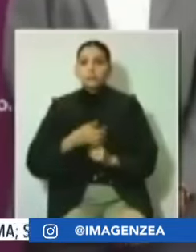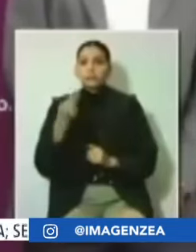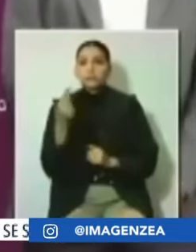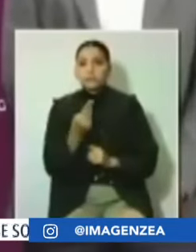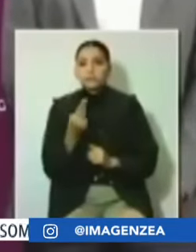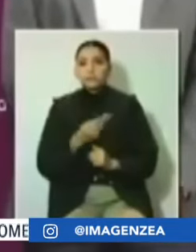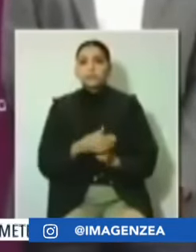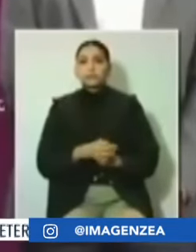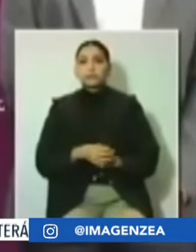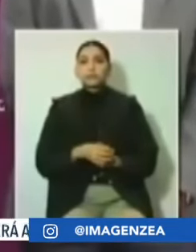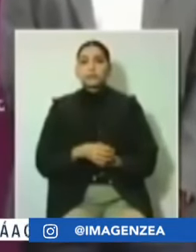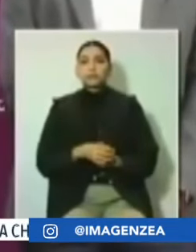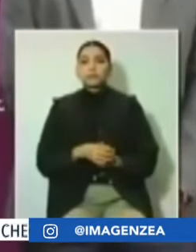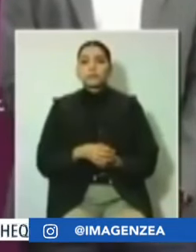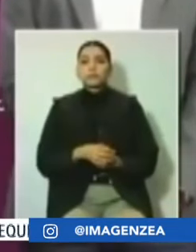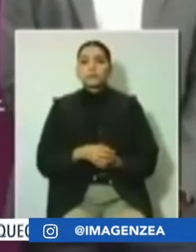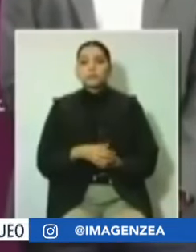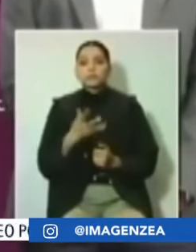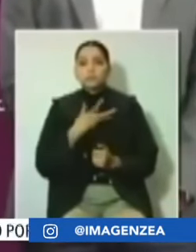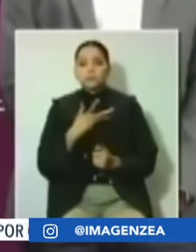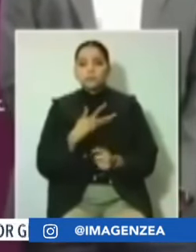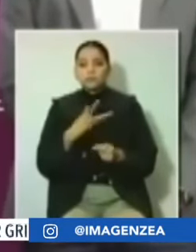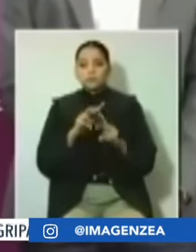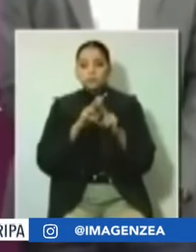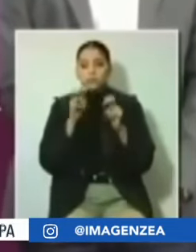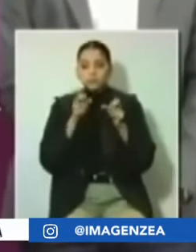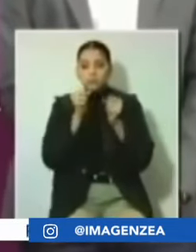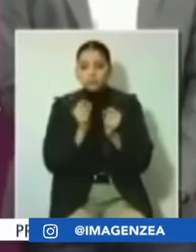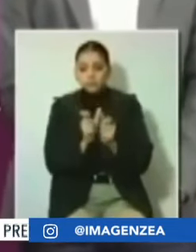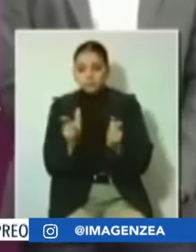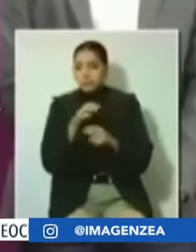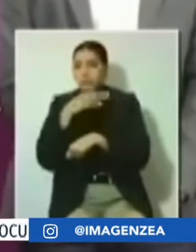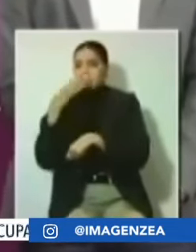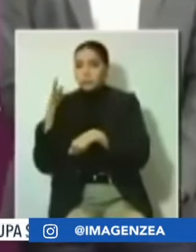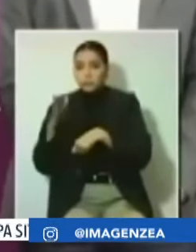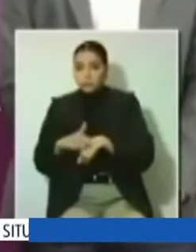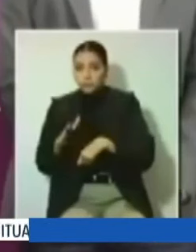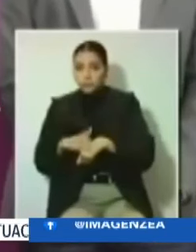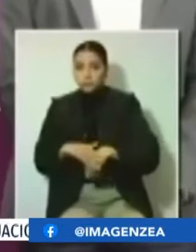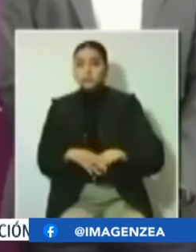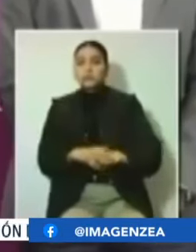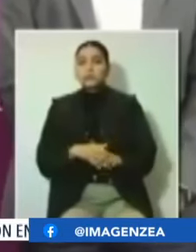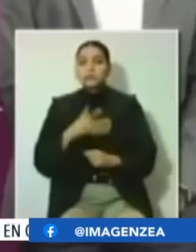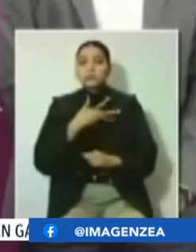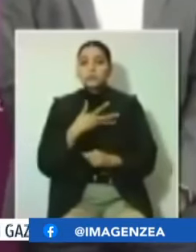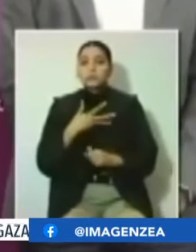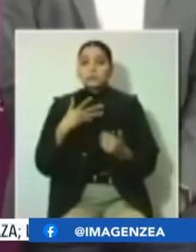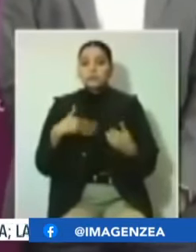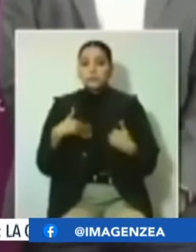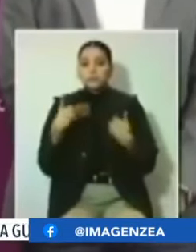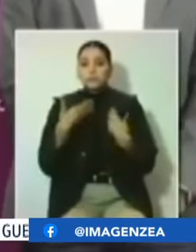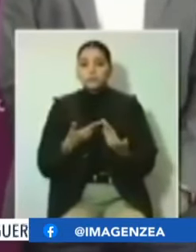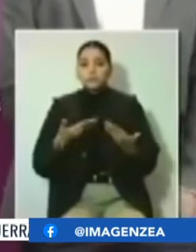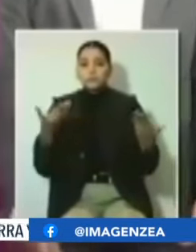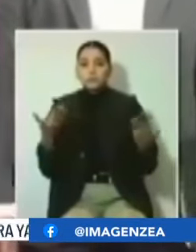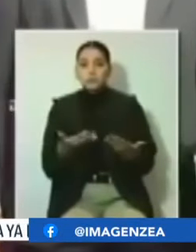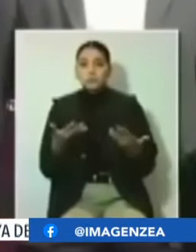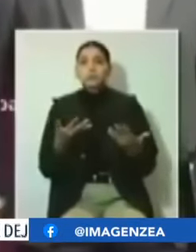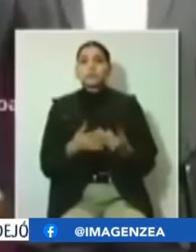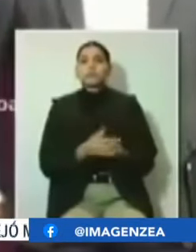requiera que le brindemos seguridad que no lo informe que tenga la confianza de hacerlo